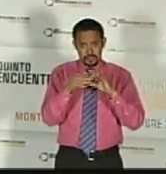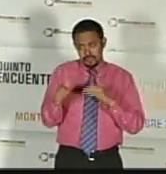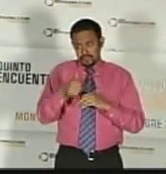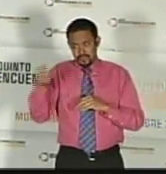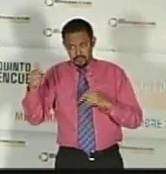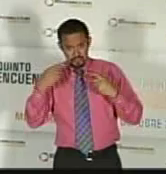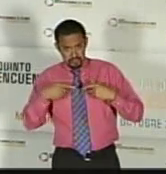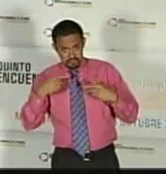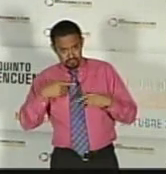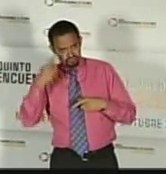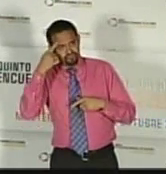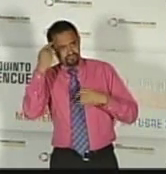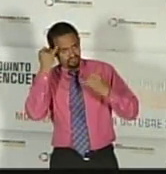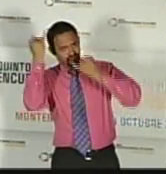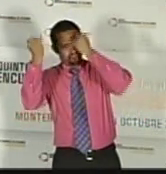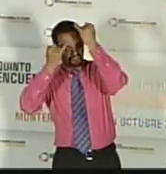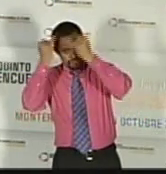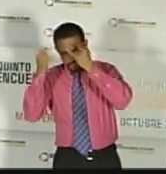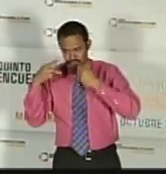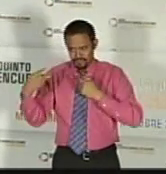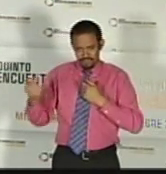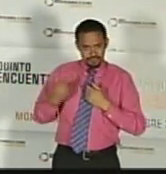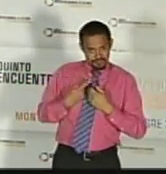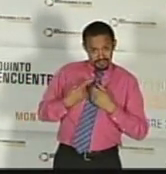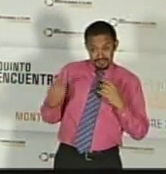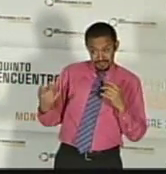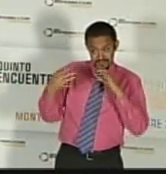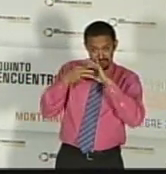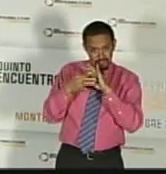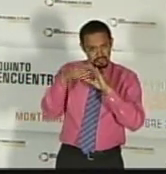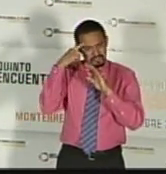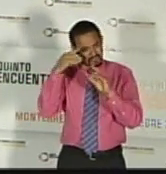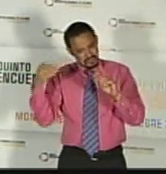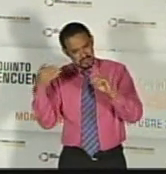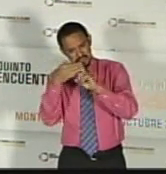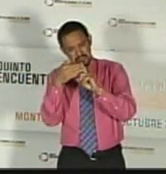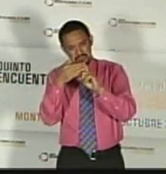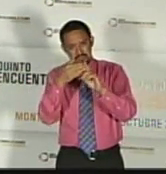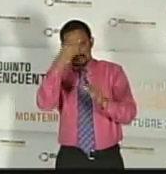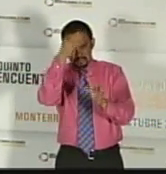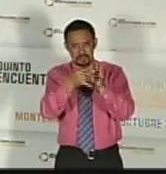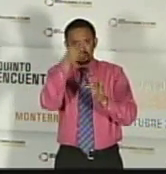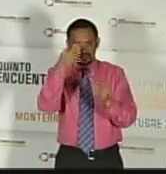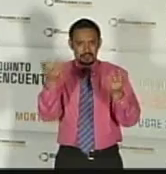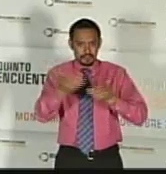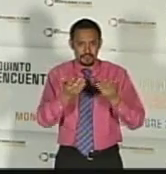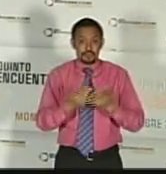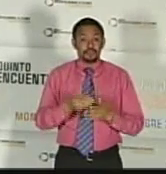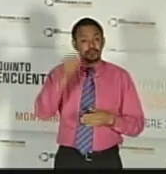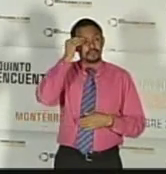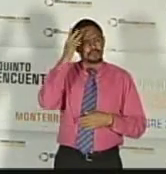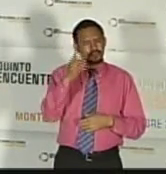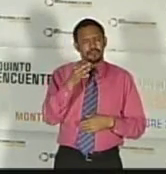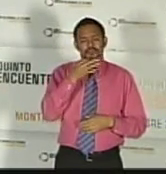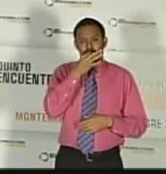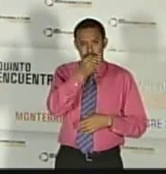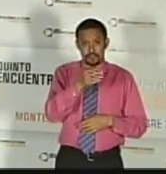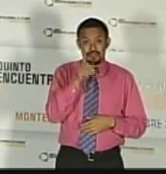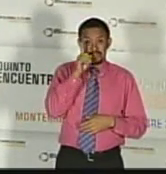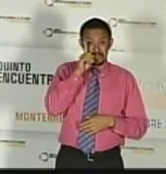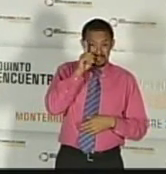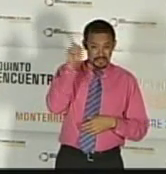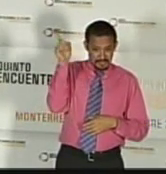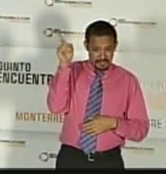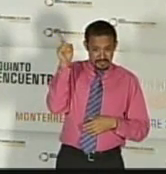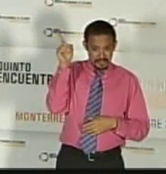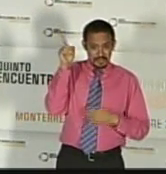otras personas para poder cumplir nuestro potencial. Y se me olvidó decirles que ahí en el mero